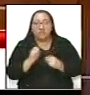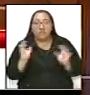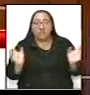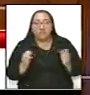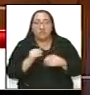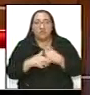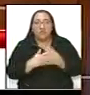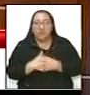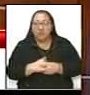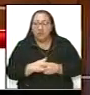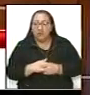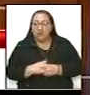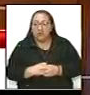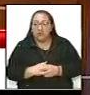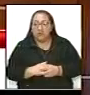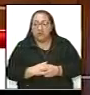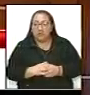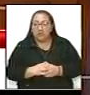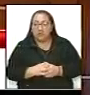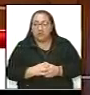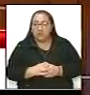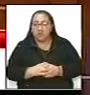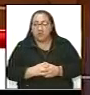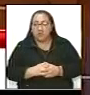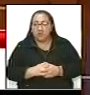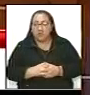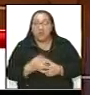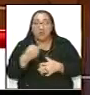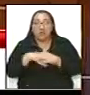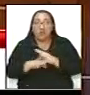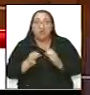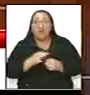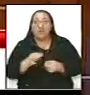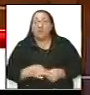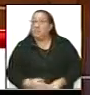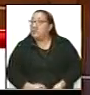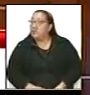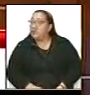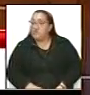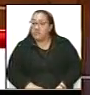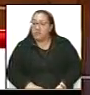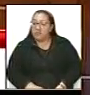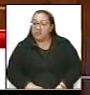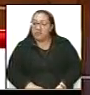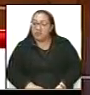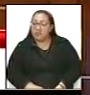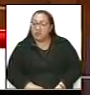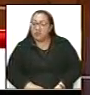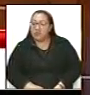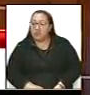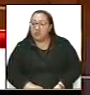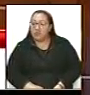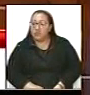promoción cinematográfica y audiovisual en los escenarios del interior del país. Y en tercer término, tal vez aquello que más